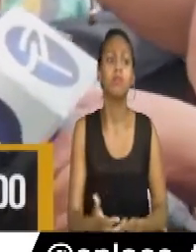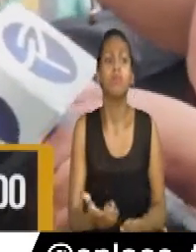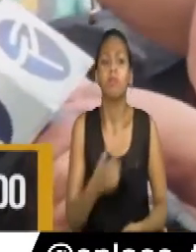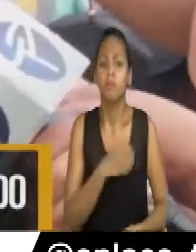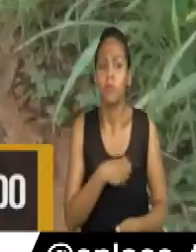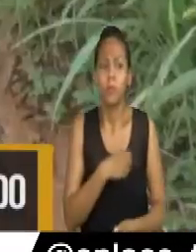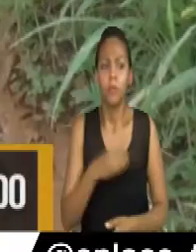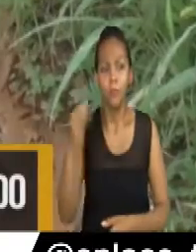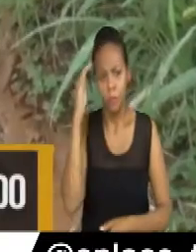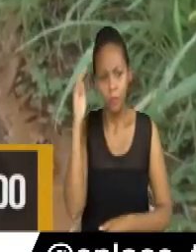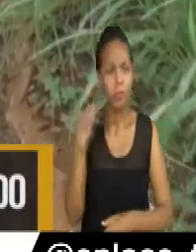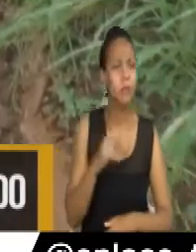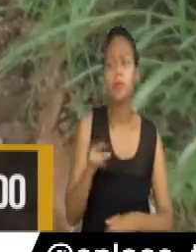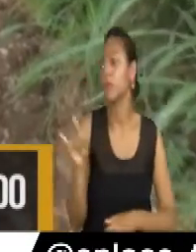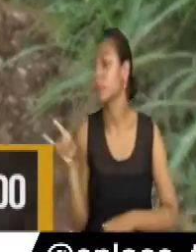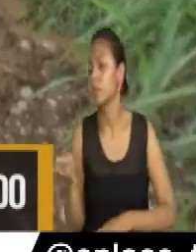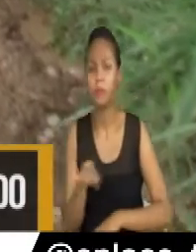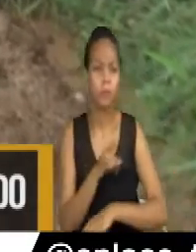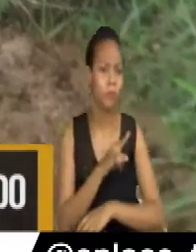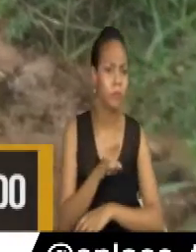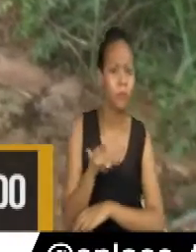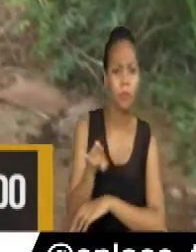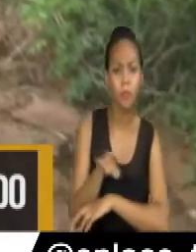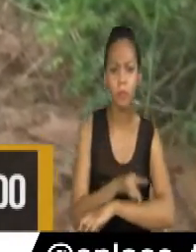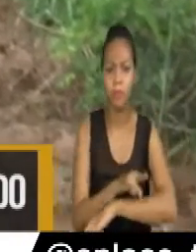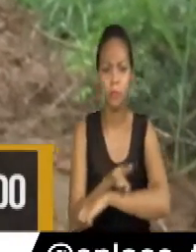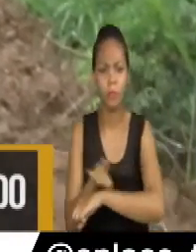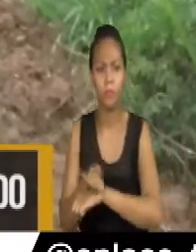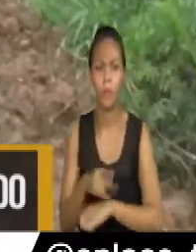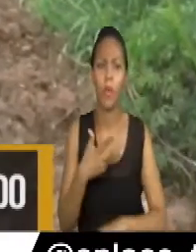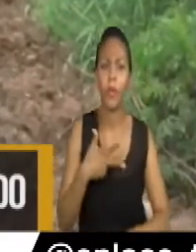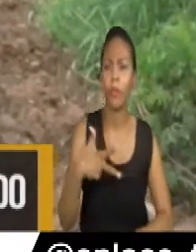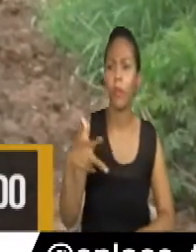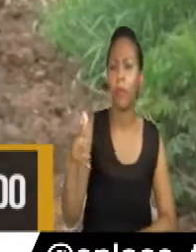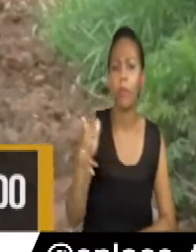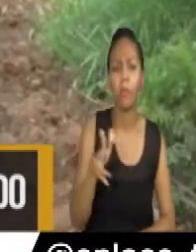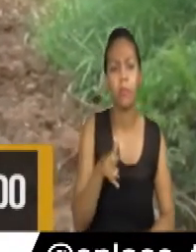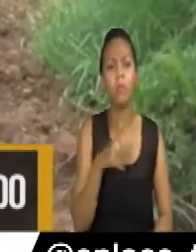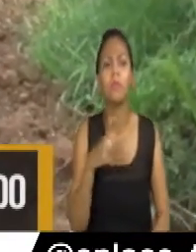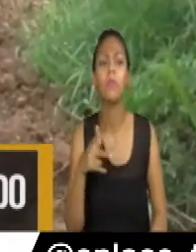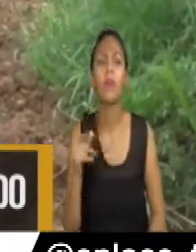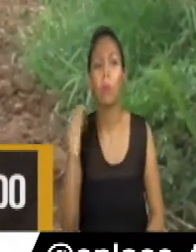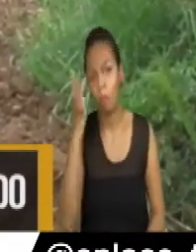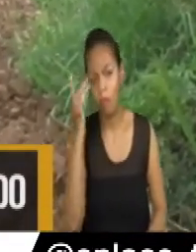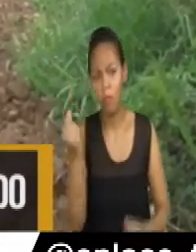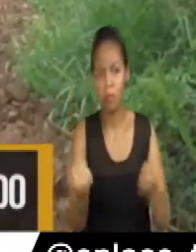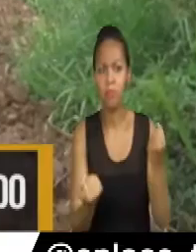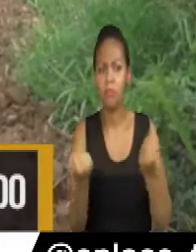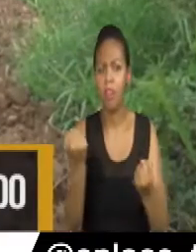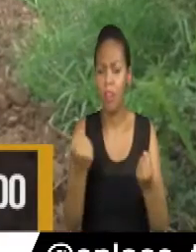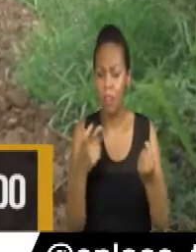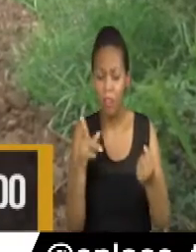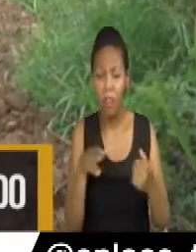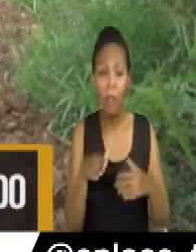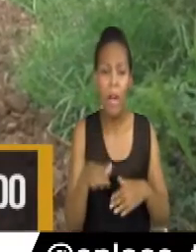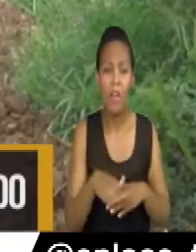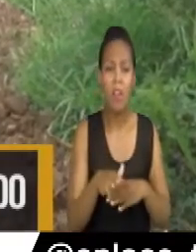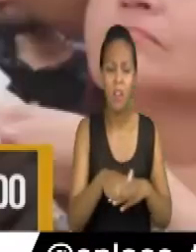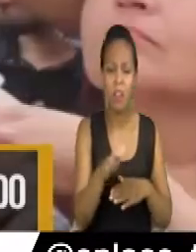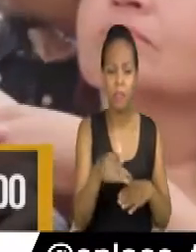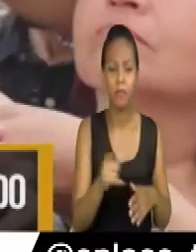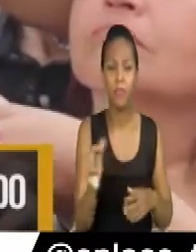patrulle permanentemente, porque en una vía muy mala ellos tienen que andar muy despacio. Si mejoramos la vía, las condiciones,